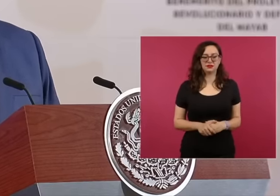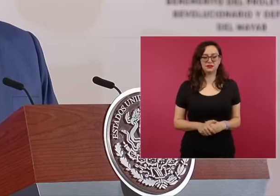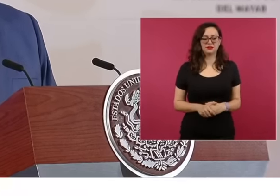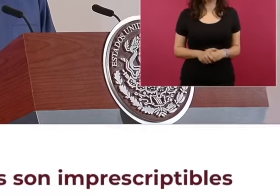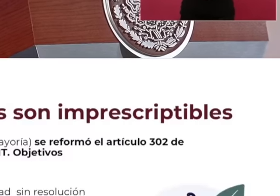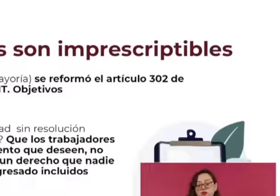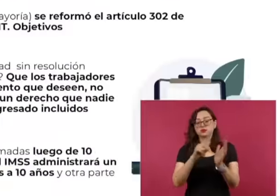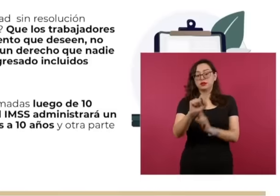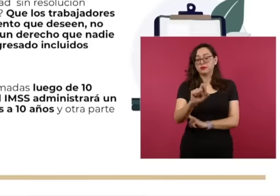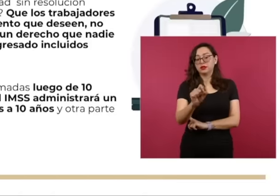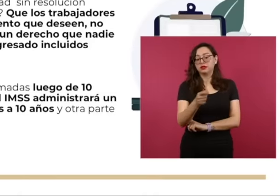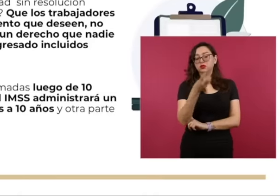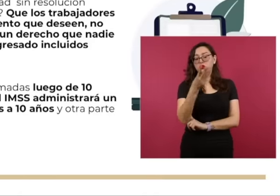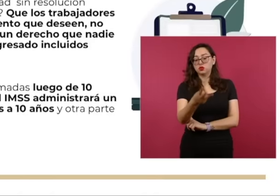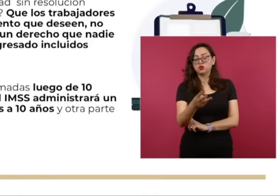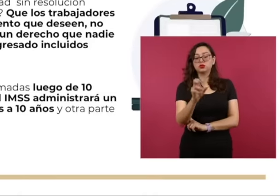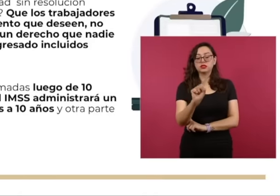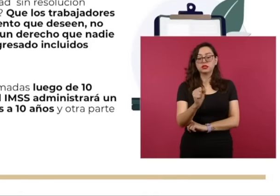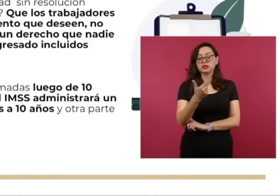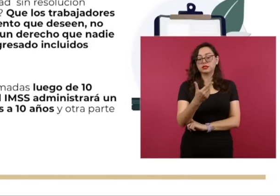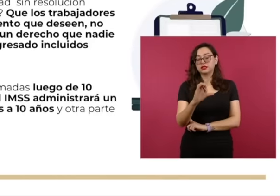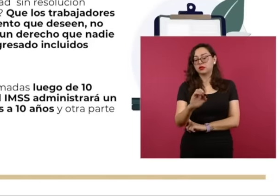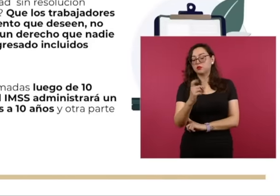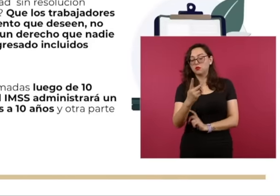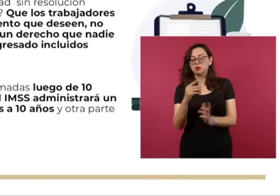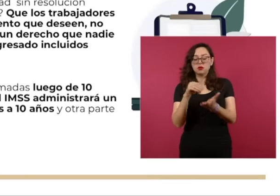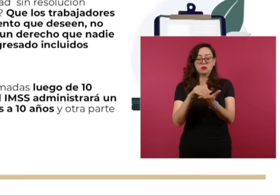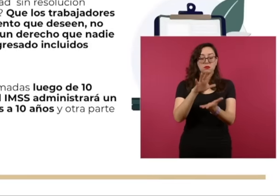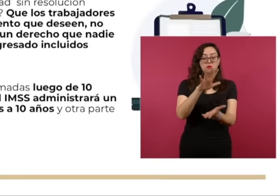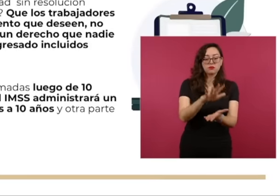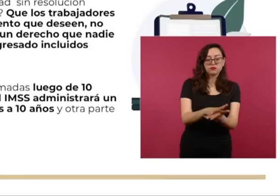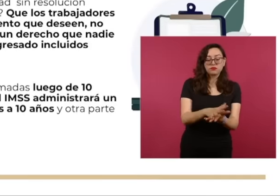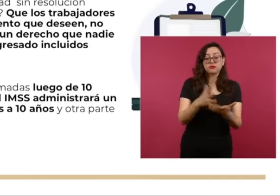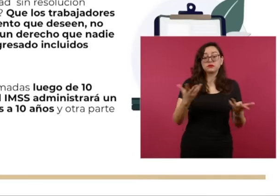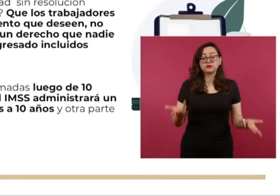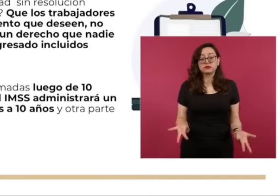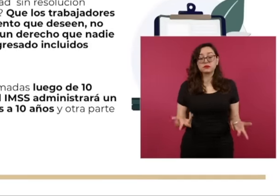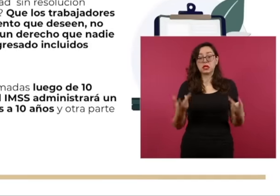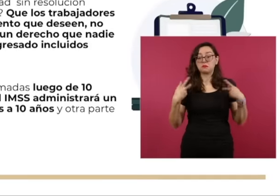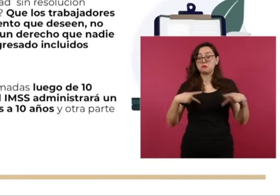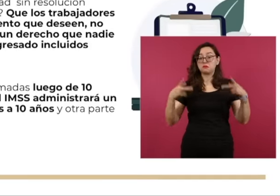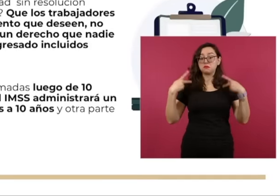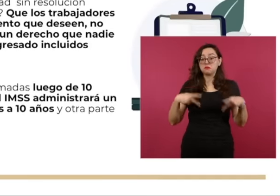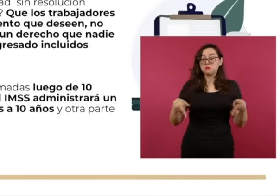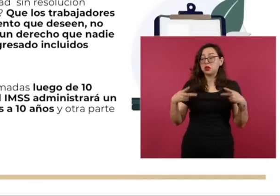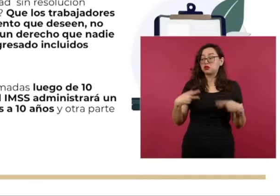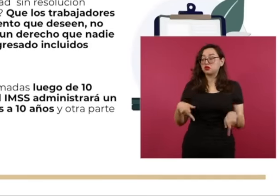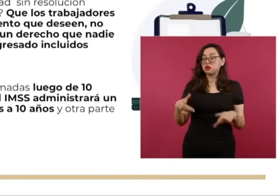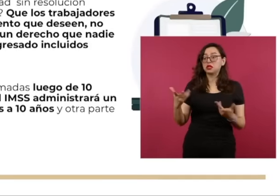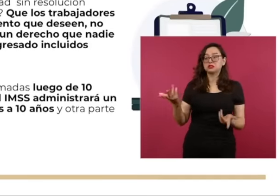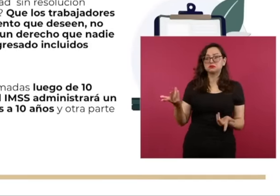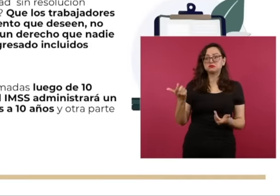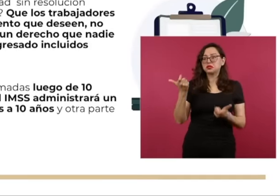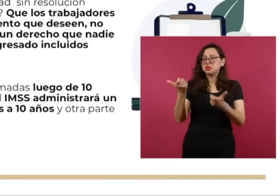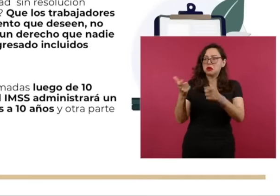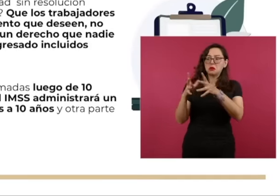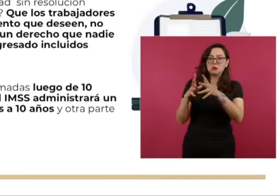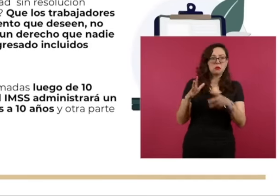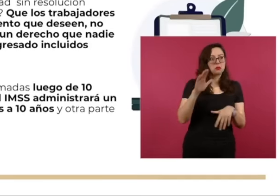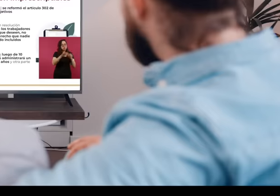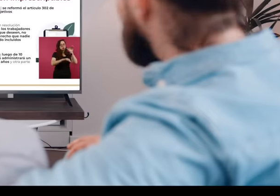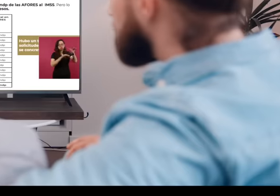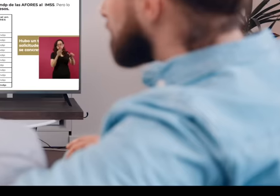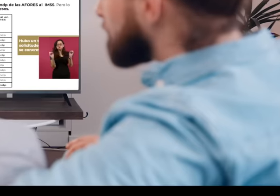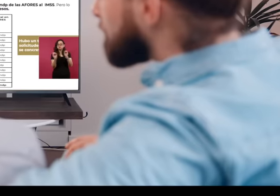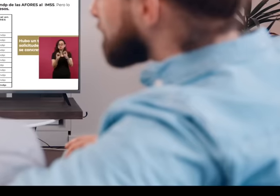claro. Hacienda, este es el número de cuentas no reclamadas que ya se han devuelto al Seguro Social, un total